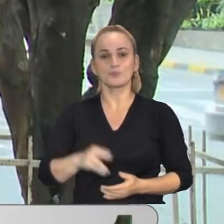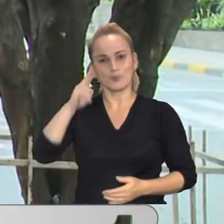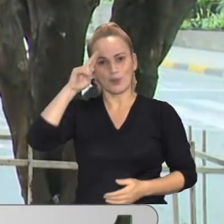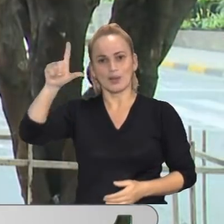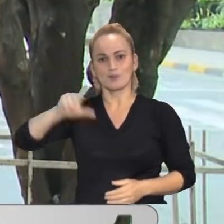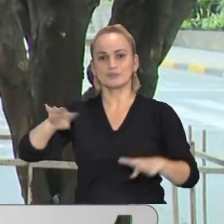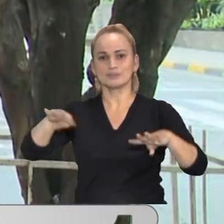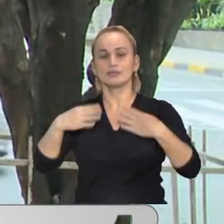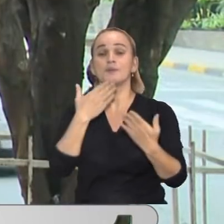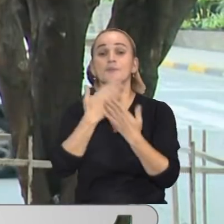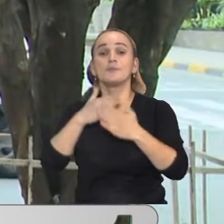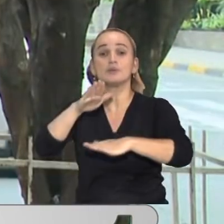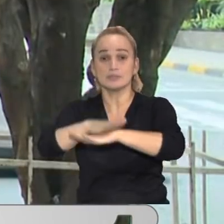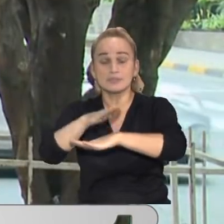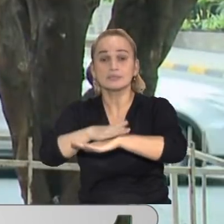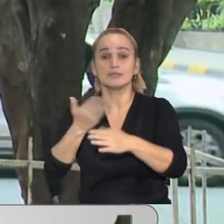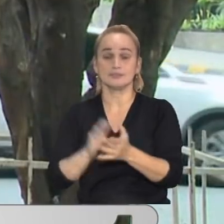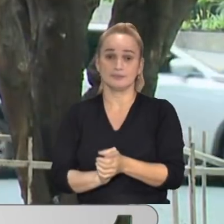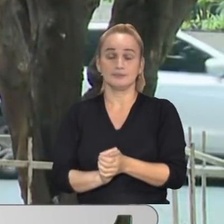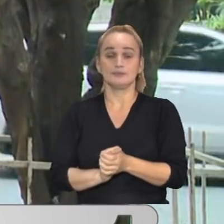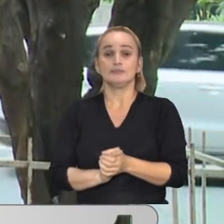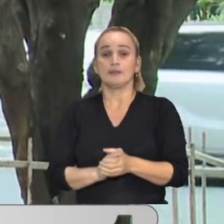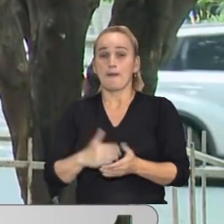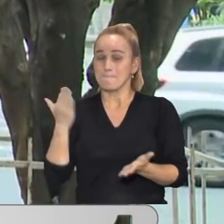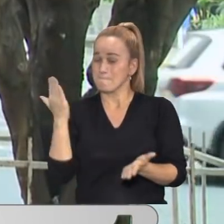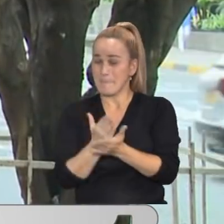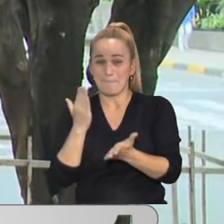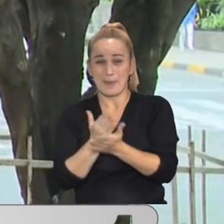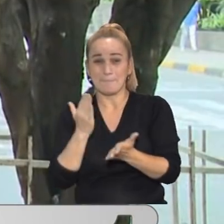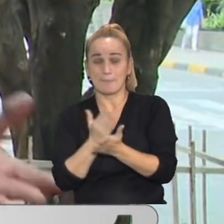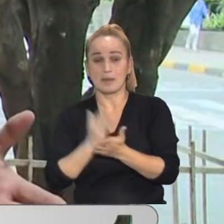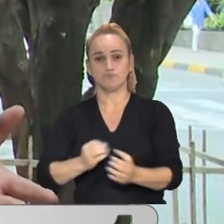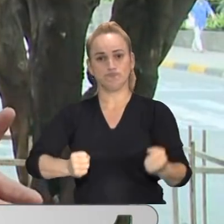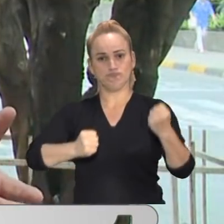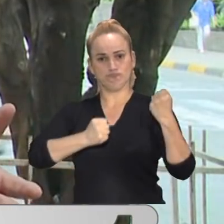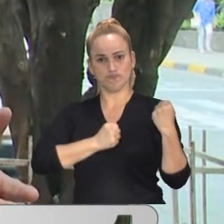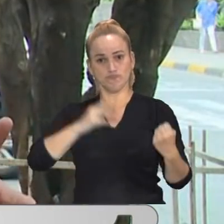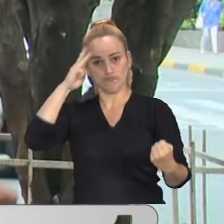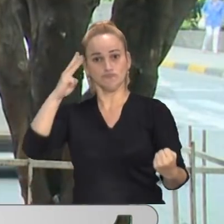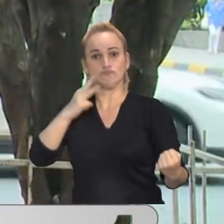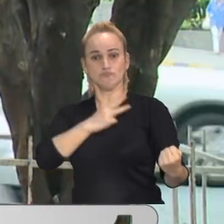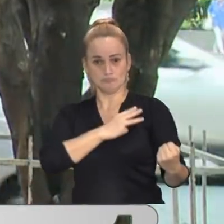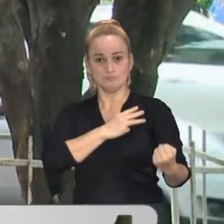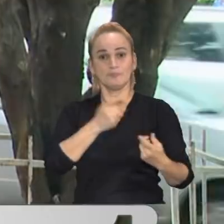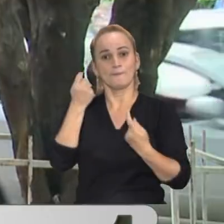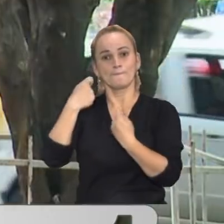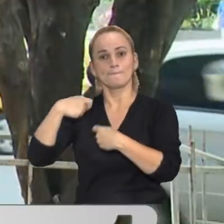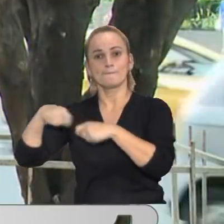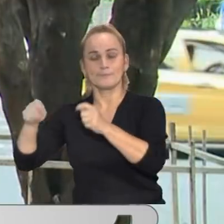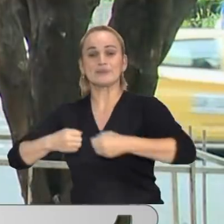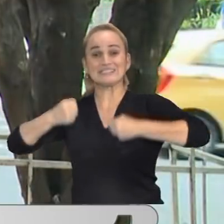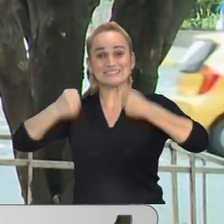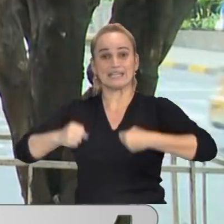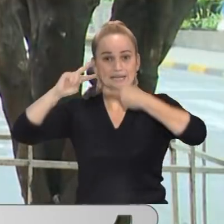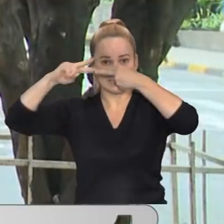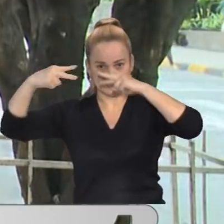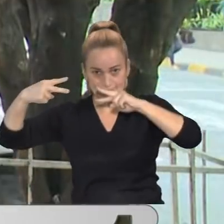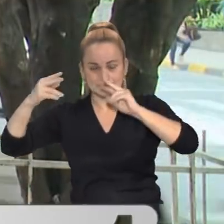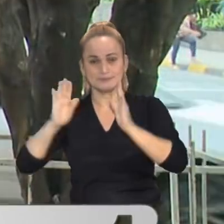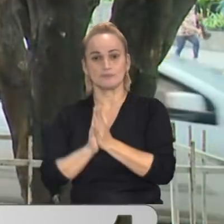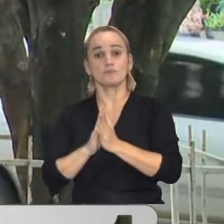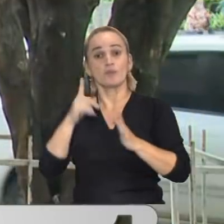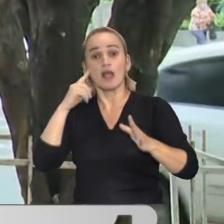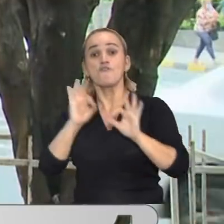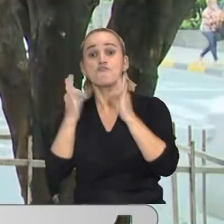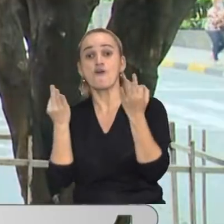Hola Luisa, televidentes, muy buenas tardes. Después de este ataque, los soldados supuestamente habían sido trasladados a la sede de medicina legal. Según